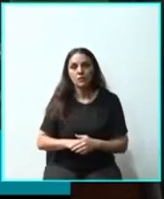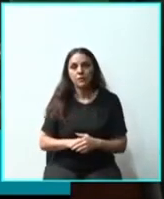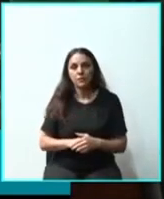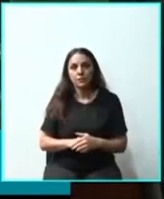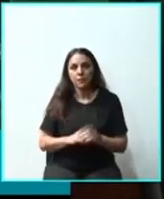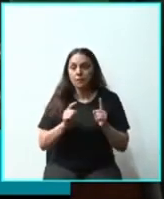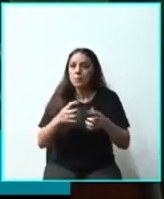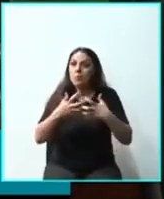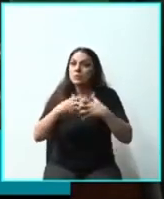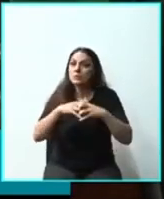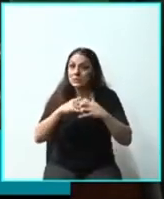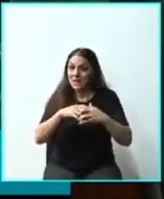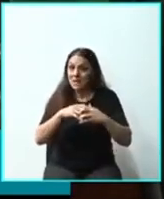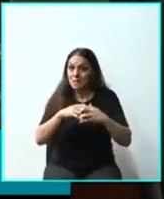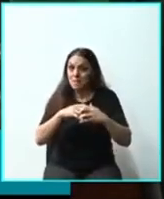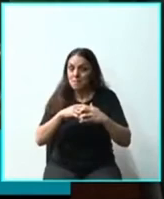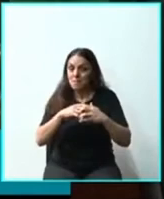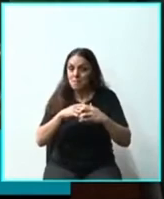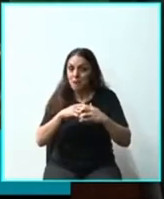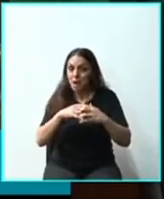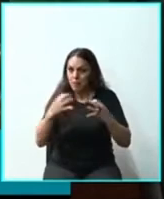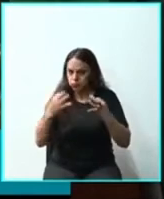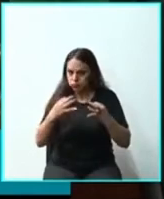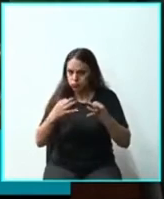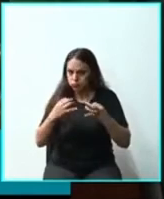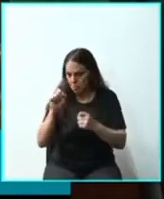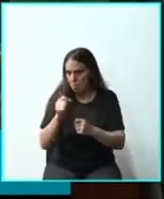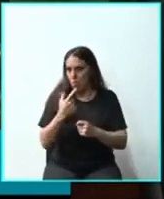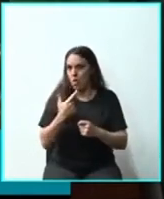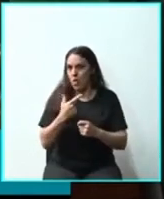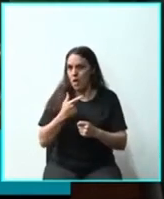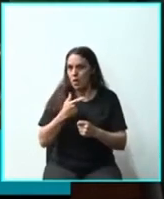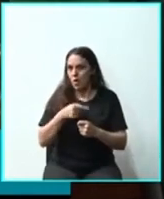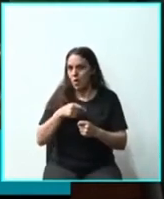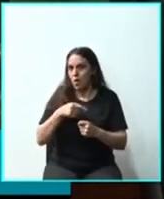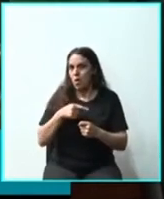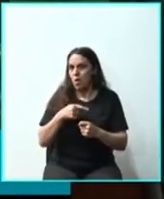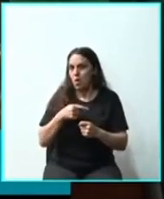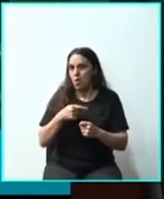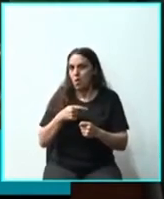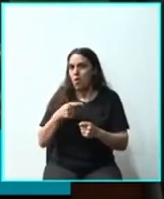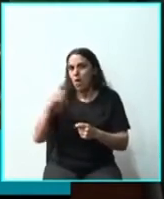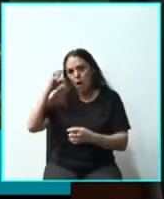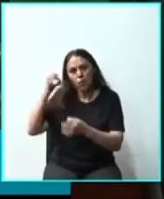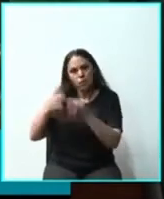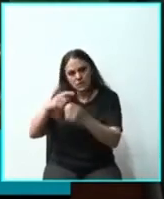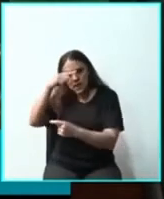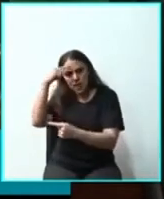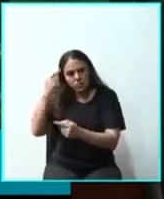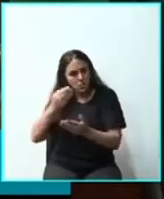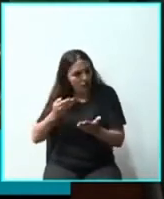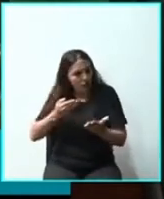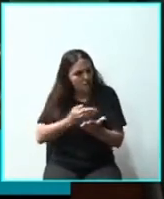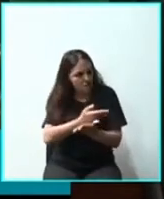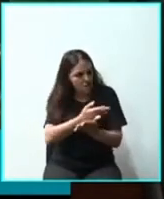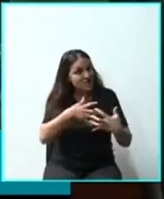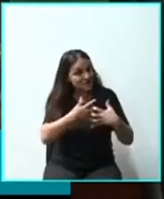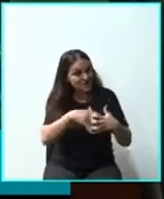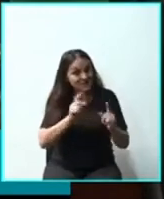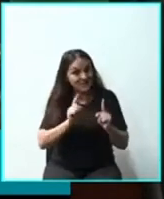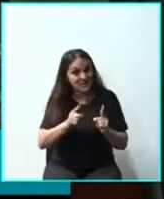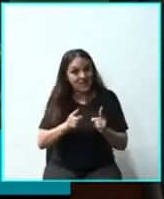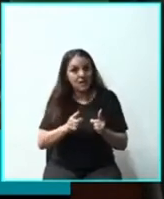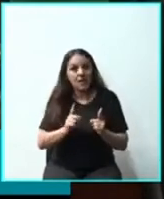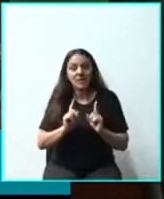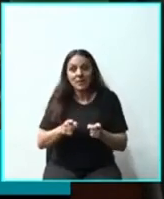sistema este, que es modelo, que es de avanzada, es solicitado y usado por la Justicia Nacional, por la